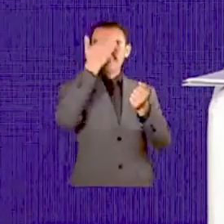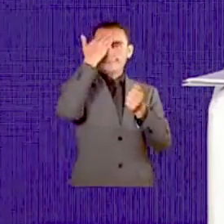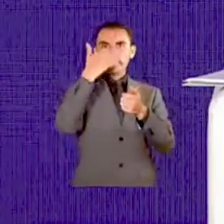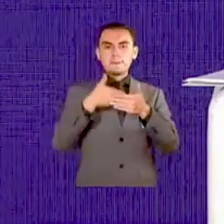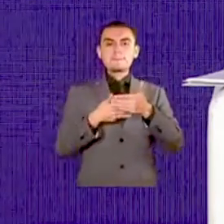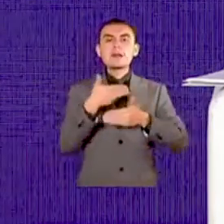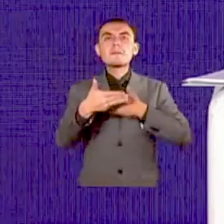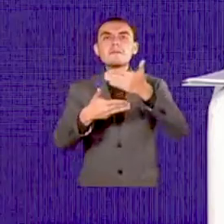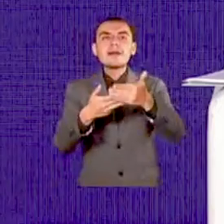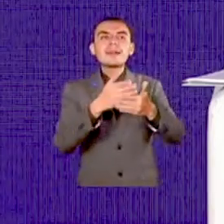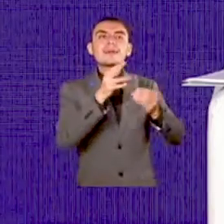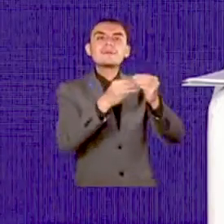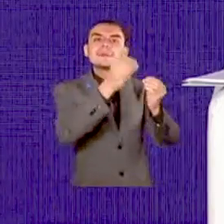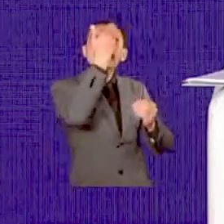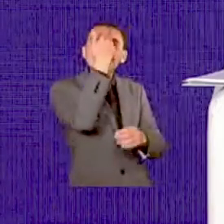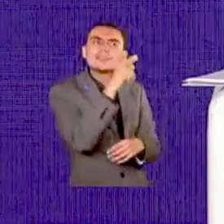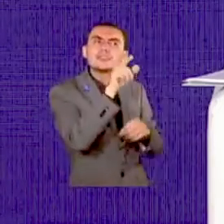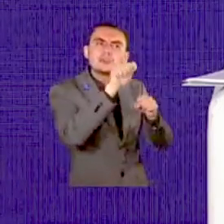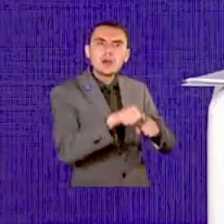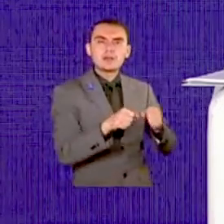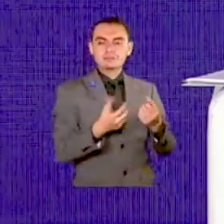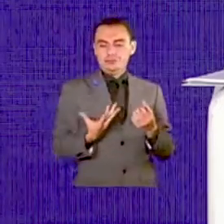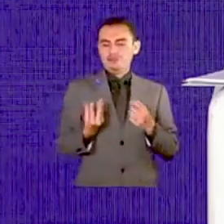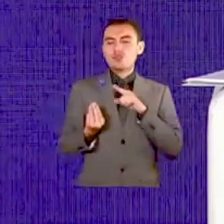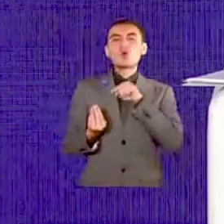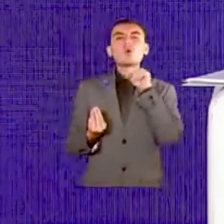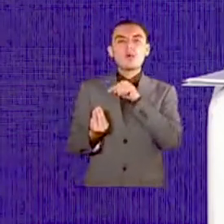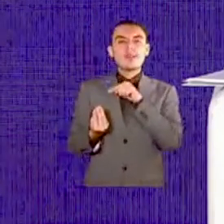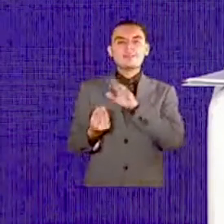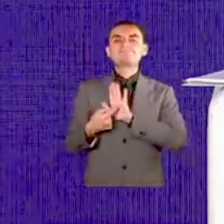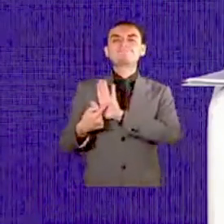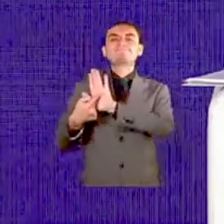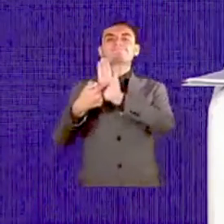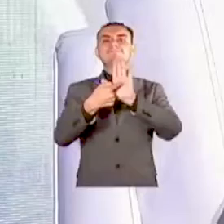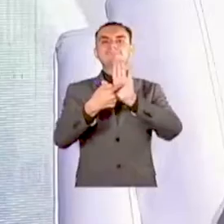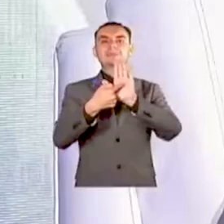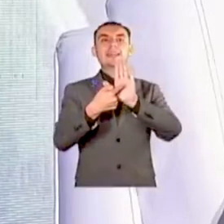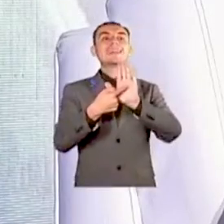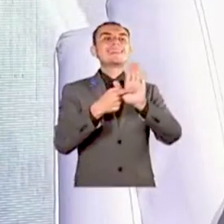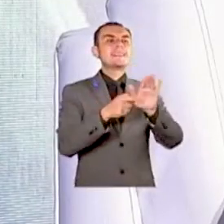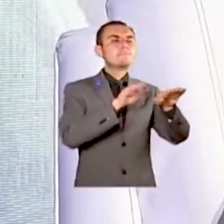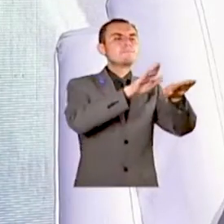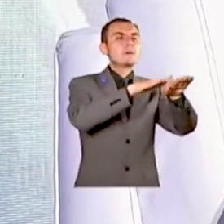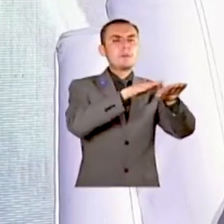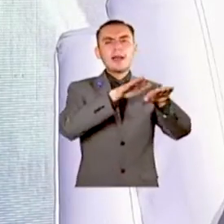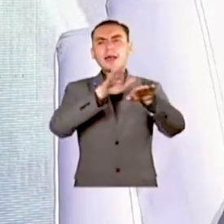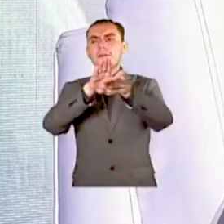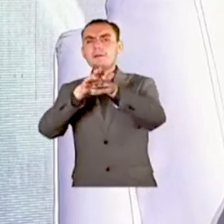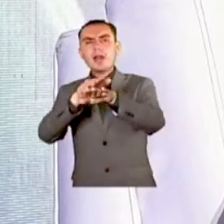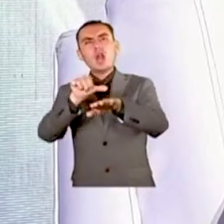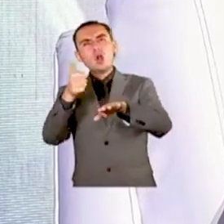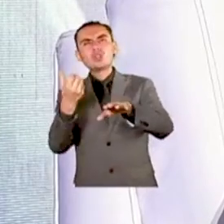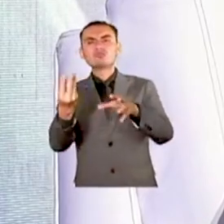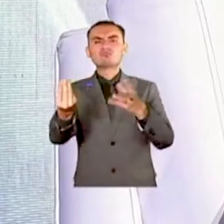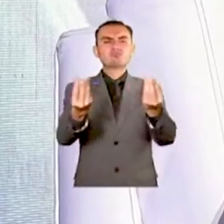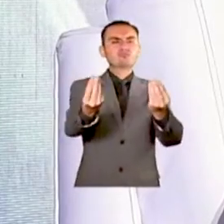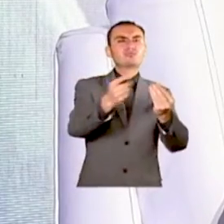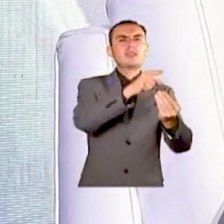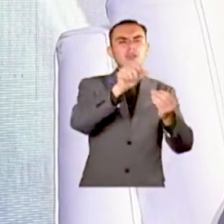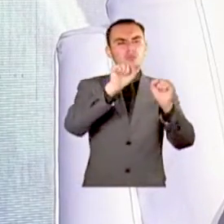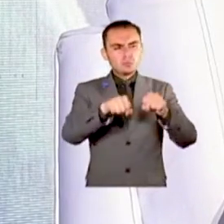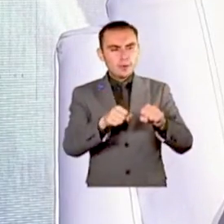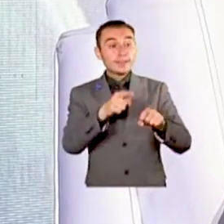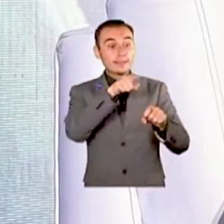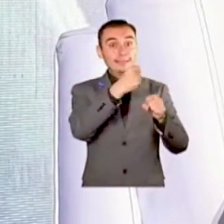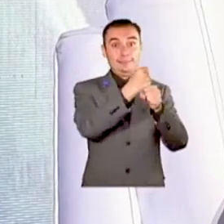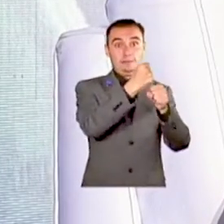concatenado y esa delegada refleja su luz, ilumina al resto de las delegadas, apoyándolas para que, además de su